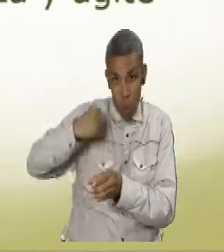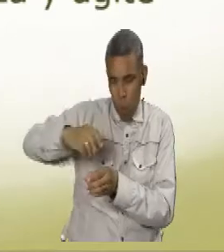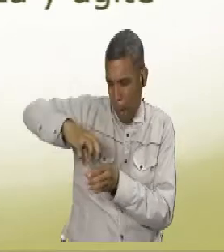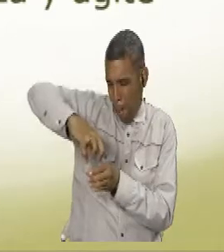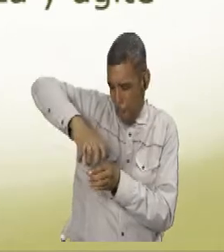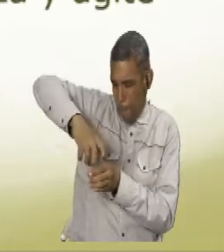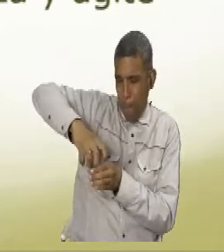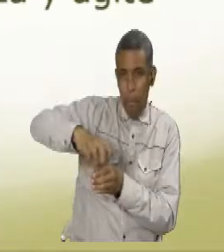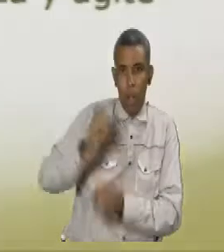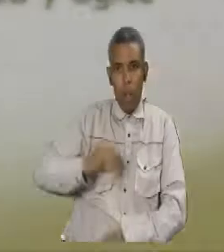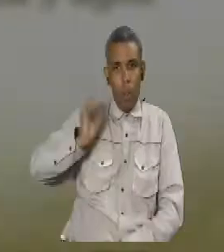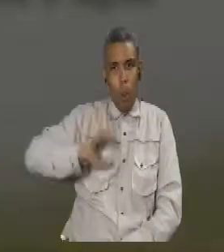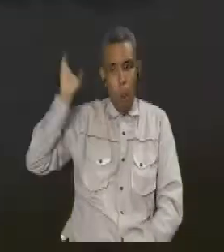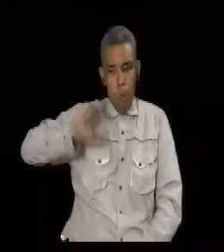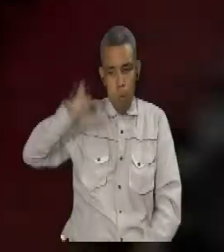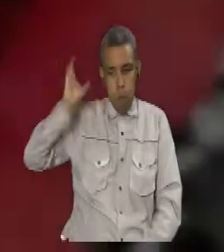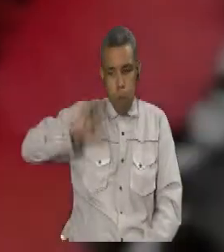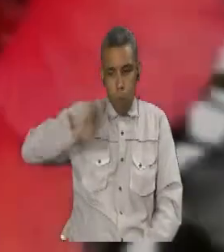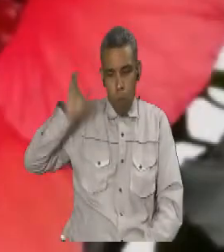los ingredientes.